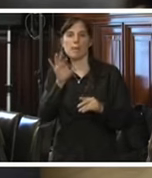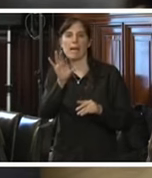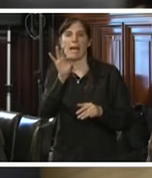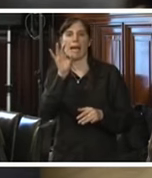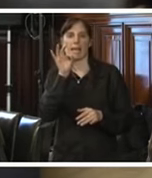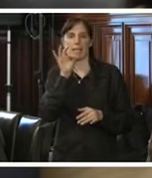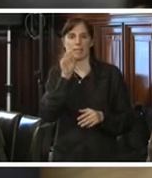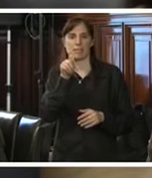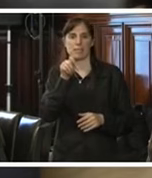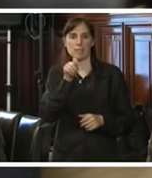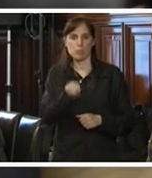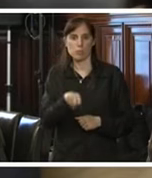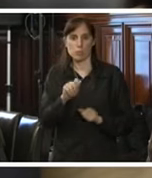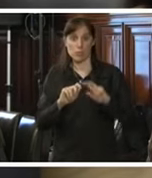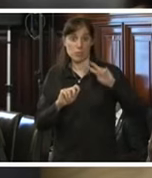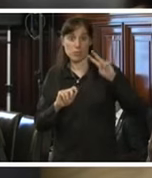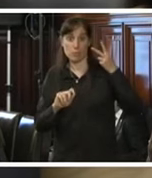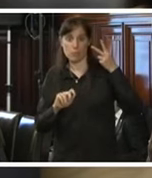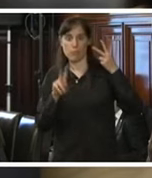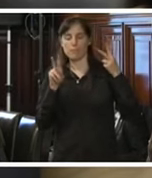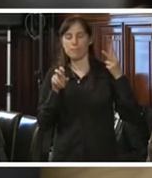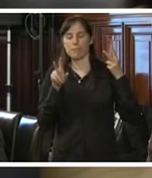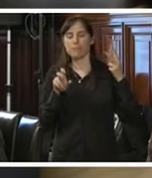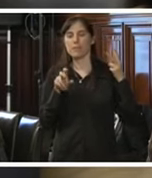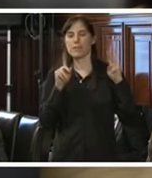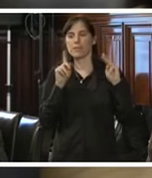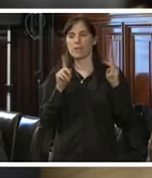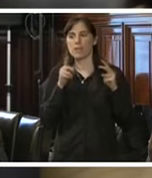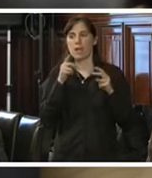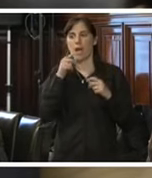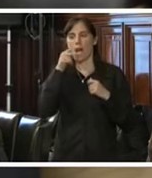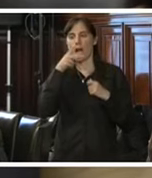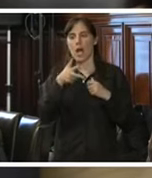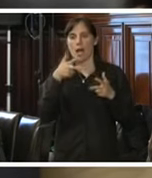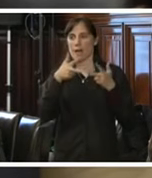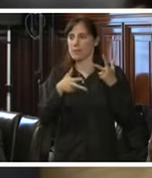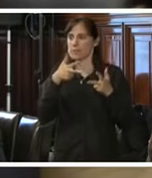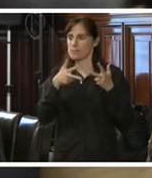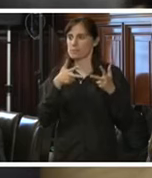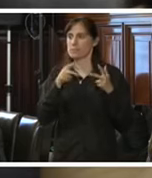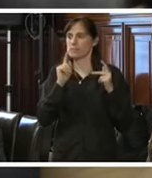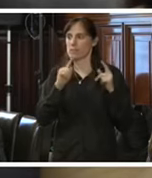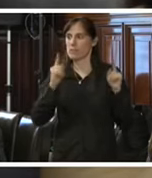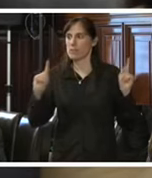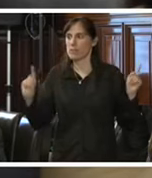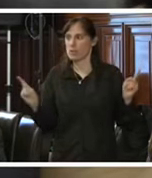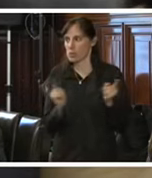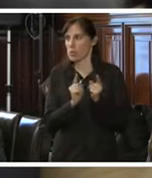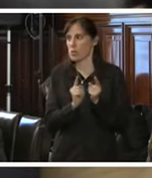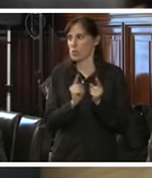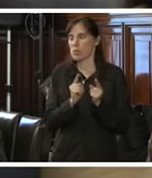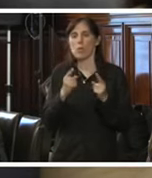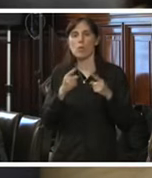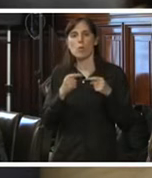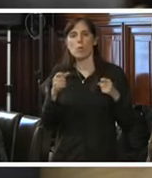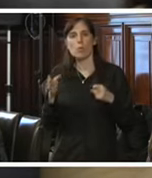judiciales. En un segundo momento trataremos de mostrar una parte, digamos, de lo que hemos resumido en un documento también sobre